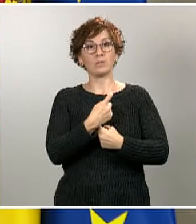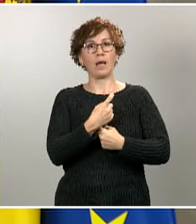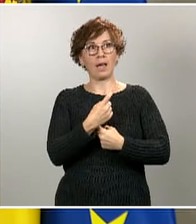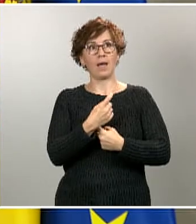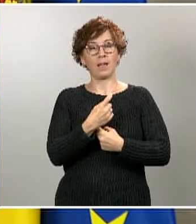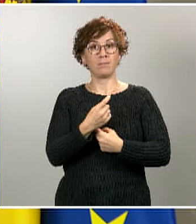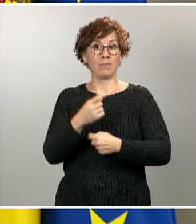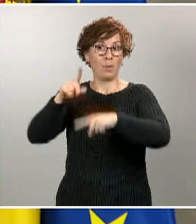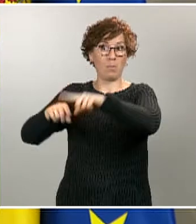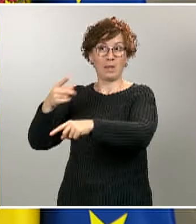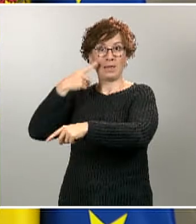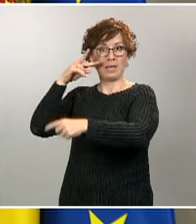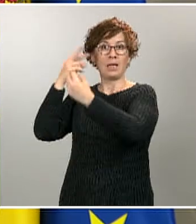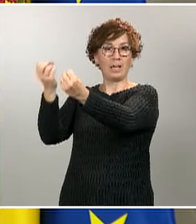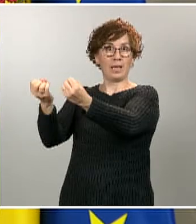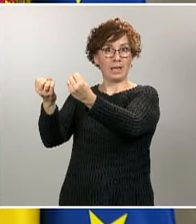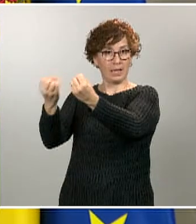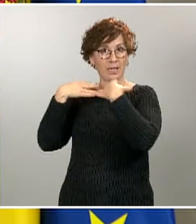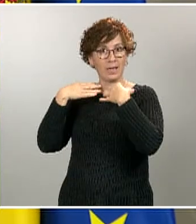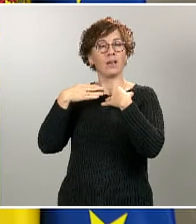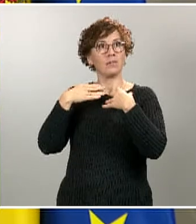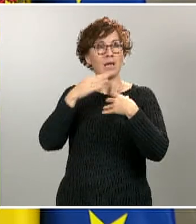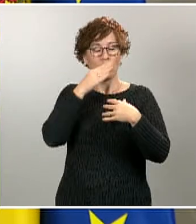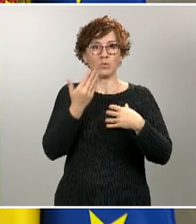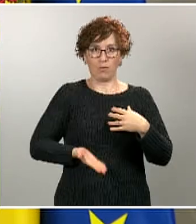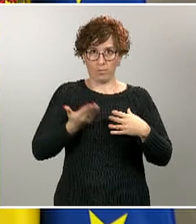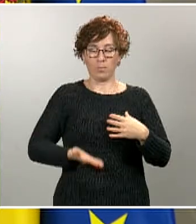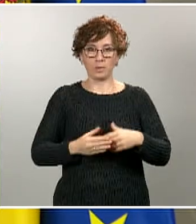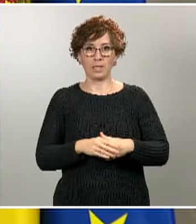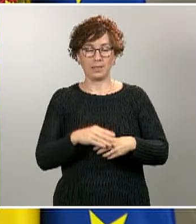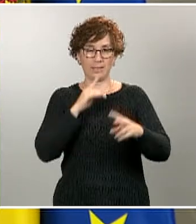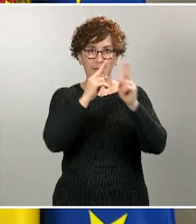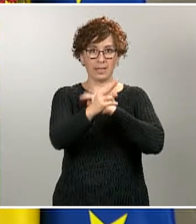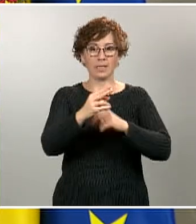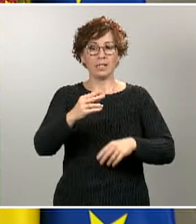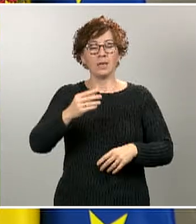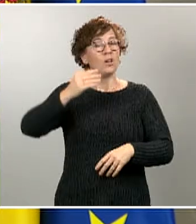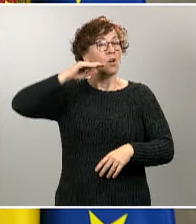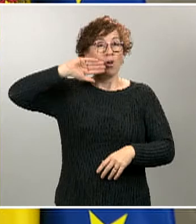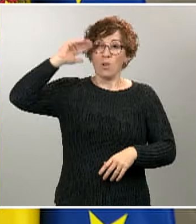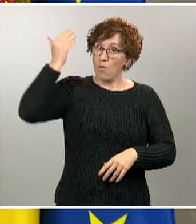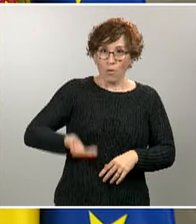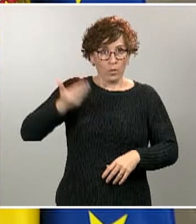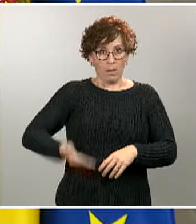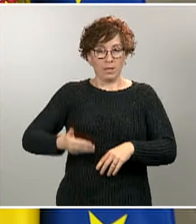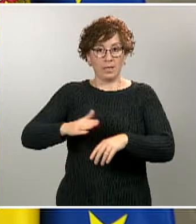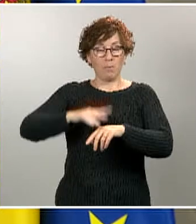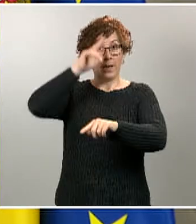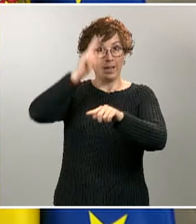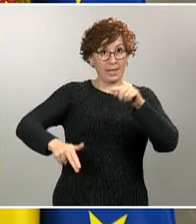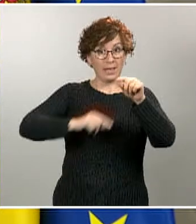relevante. Es que lo fundamental para prevenir contagios es las personas